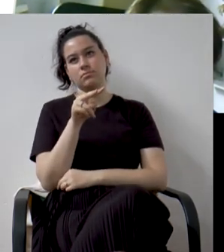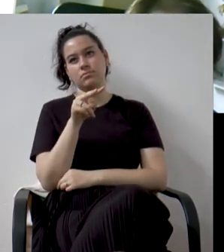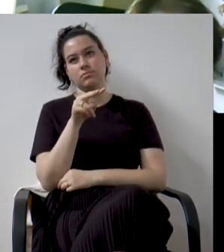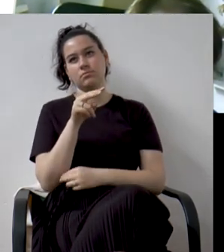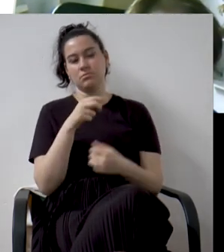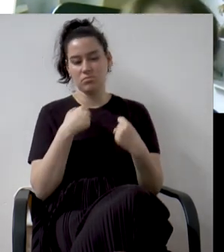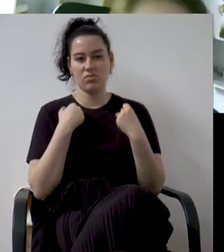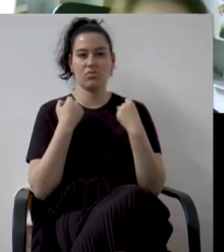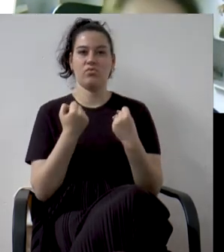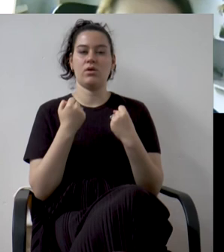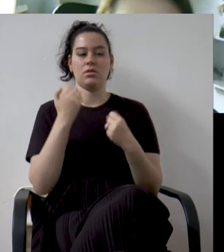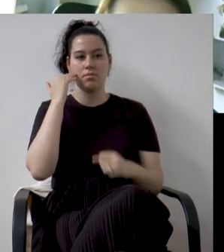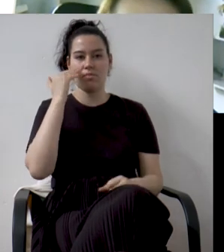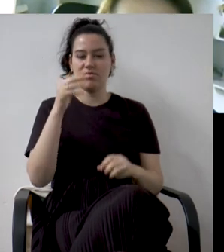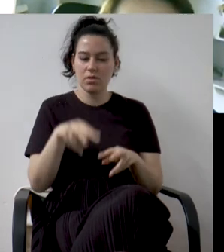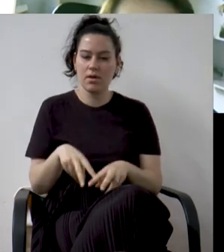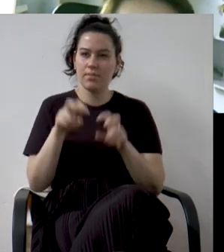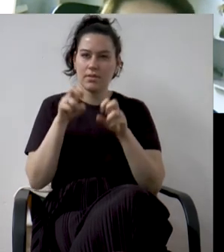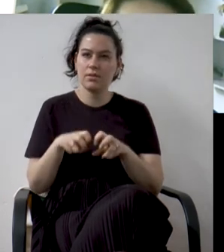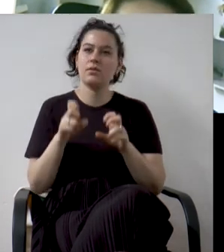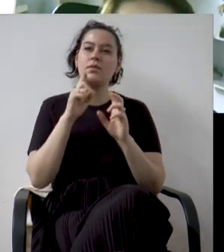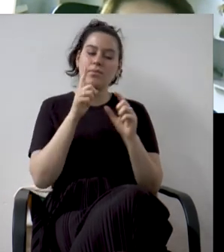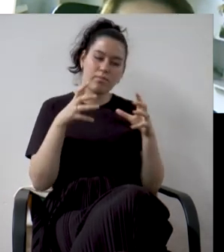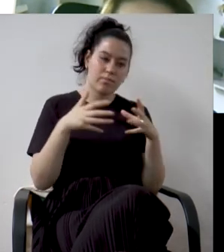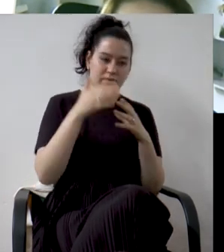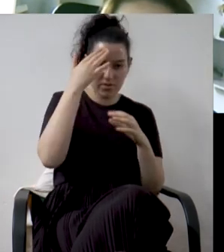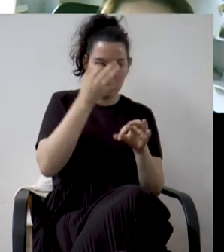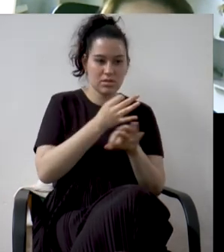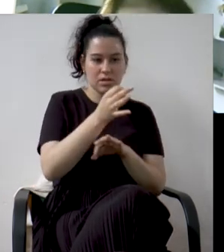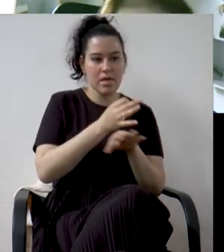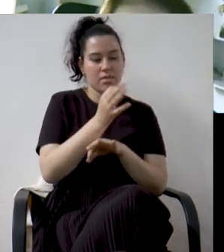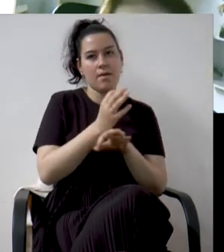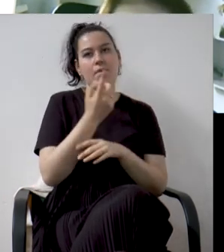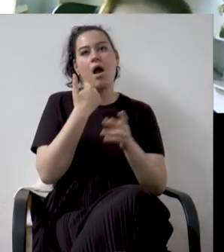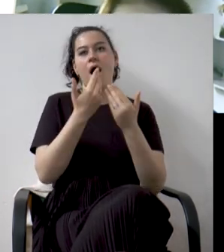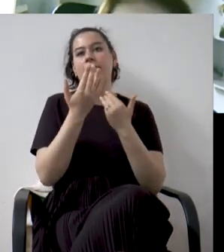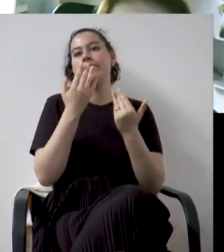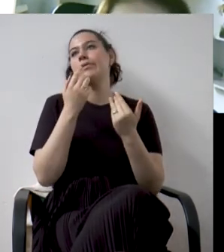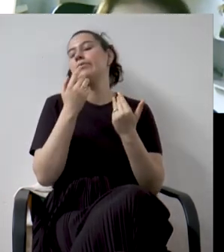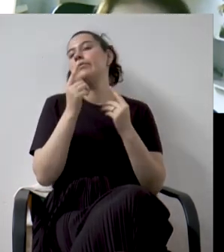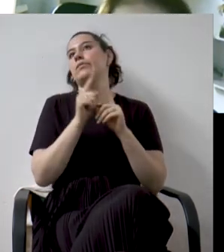fuerte marca de docentes que investigan y docentes que se dedican a la enseñanza, ¿no? Y no estoy hablando acá de